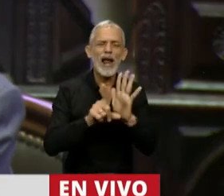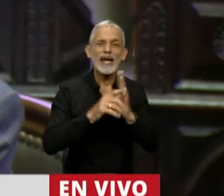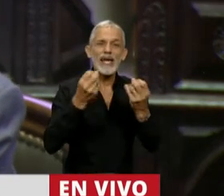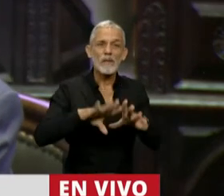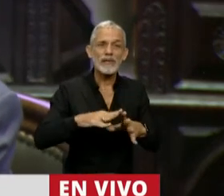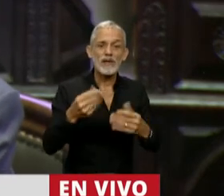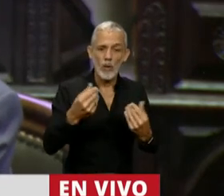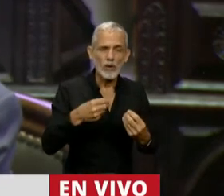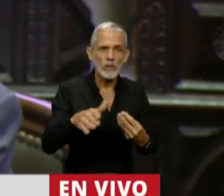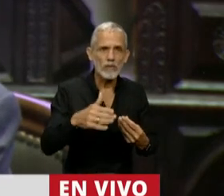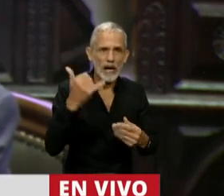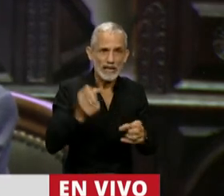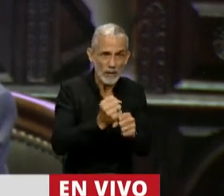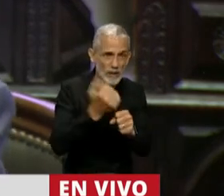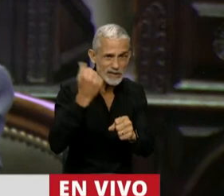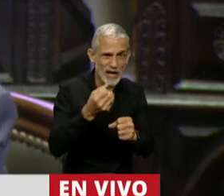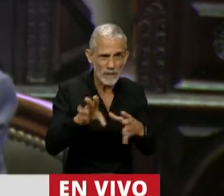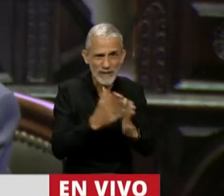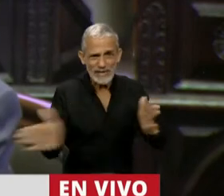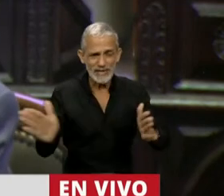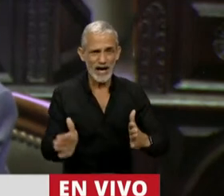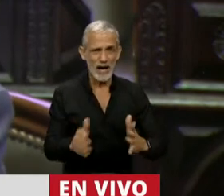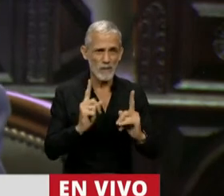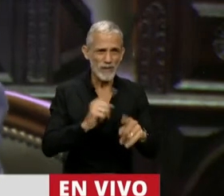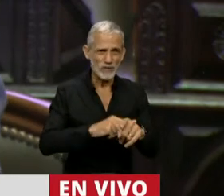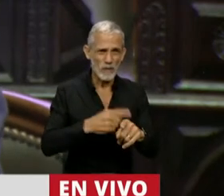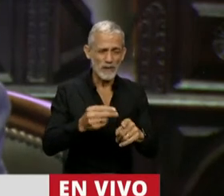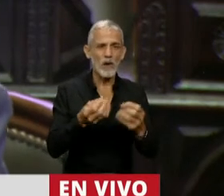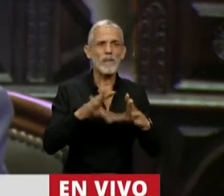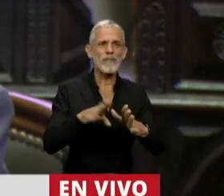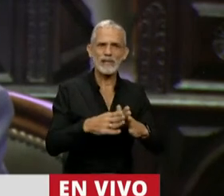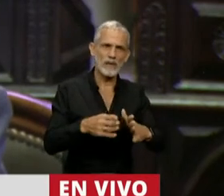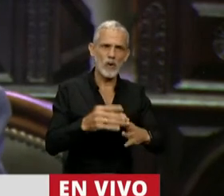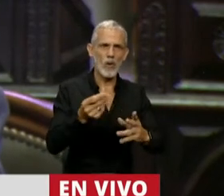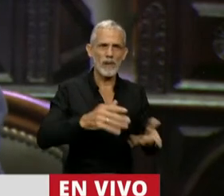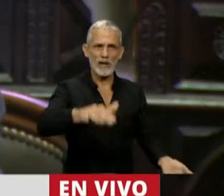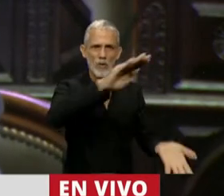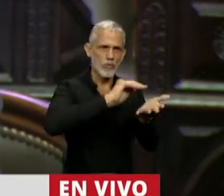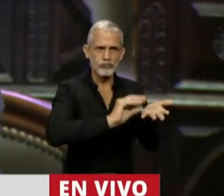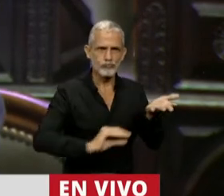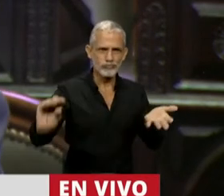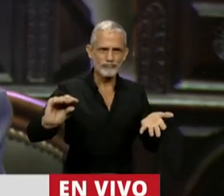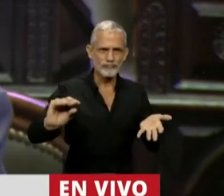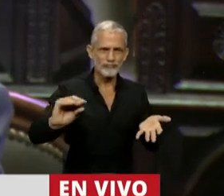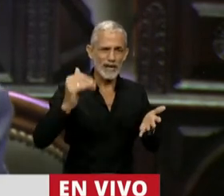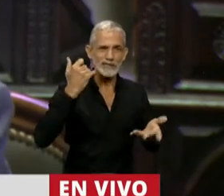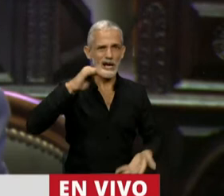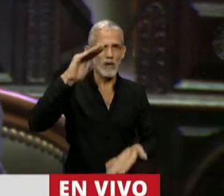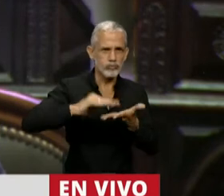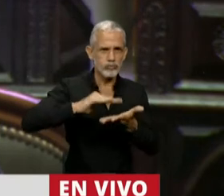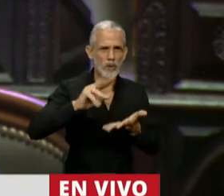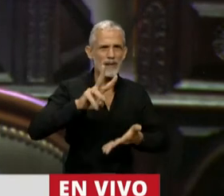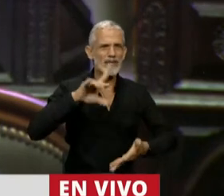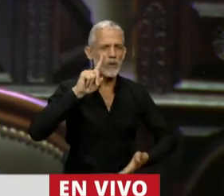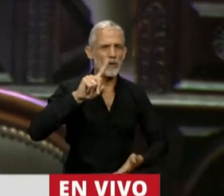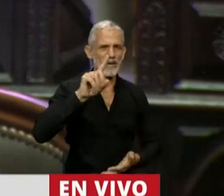a ser operativa en el mismo momento que se aprueba, porque en ese mismo momento la coparticipación de la ciudad queda reducida a